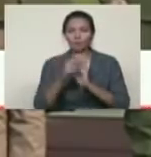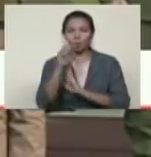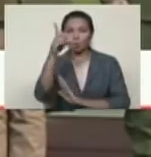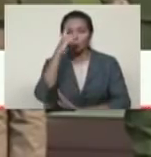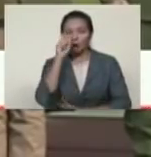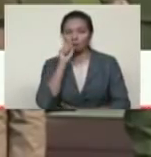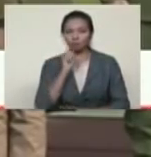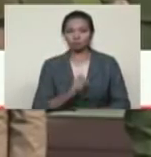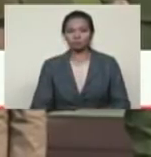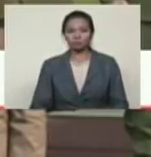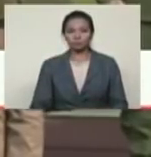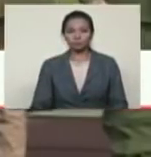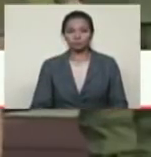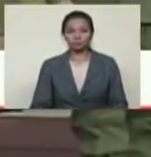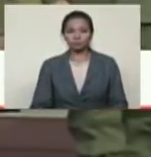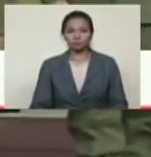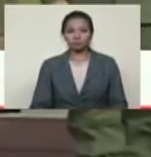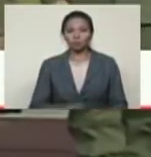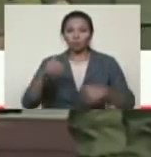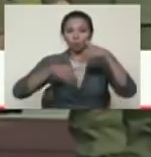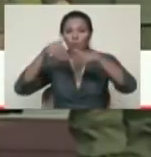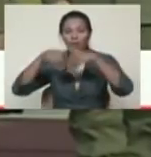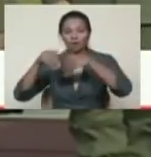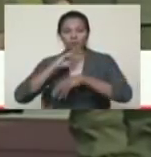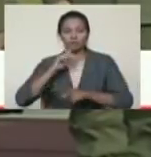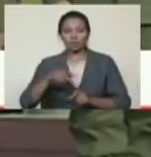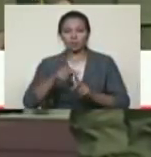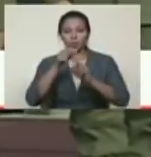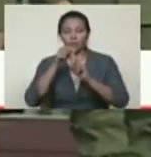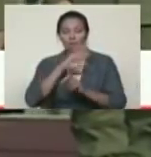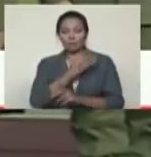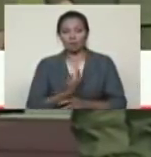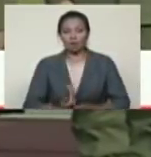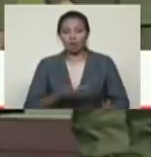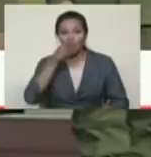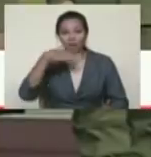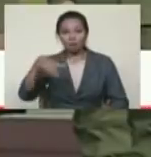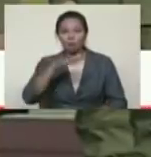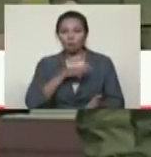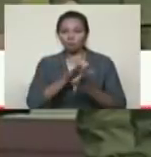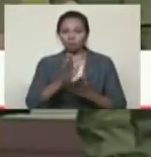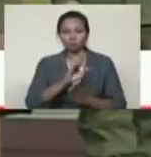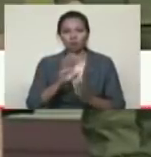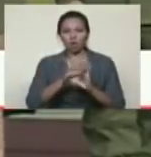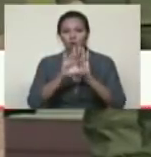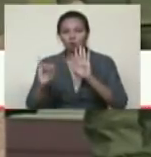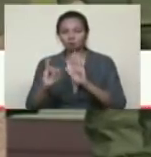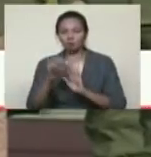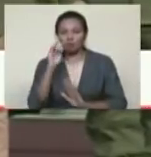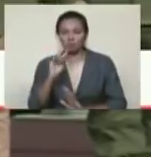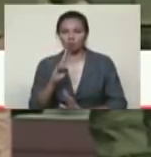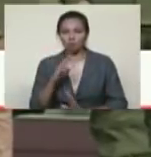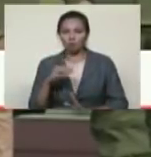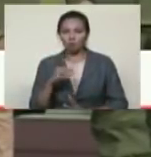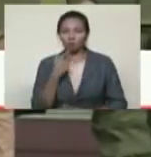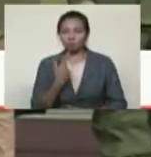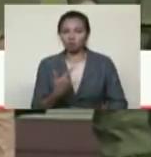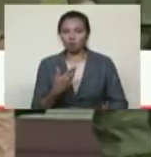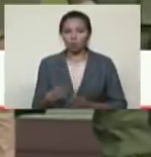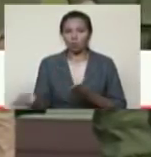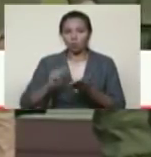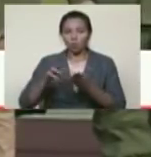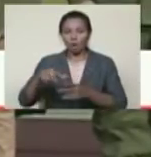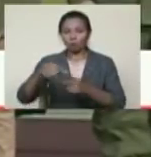año del proceso electoral, donde el pueblo de manera soberana y constitucional se expresó y me